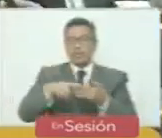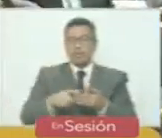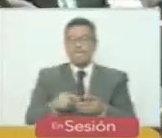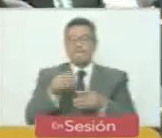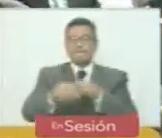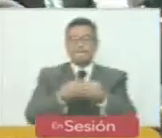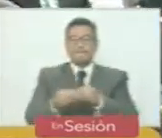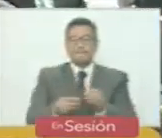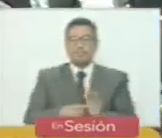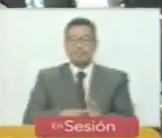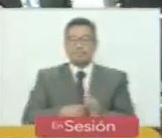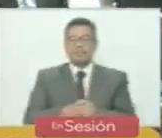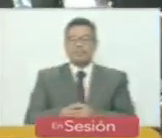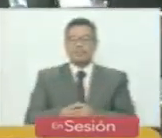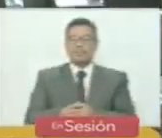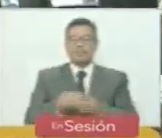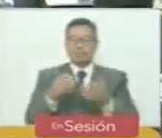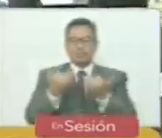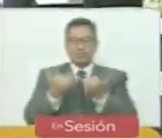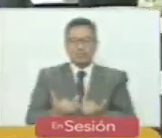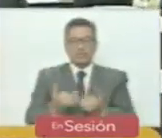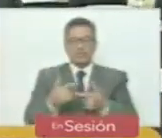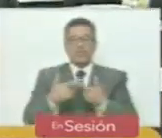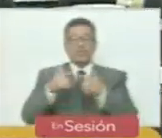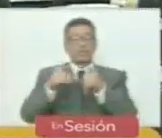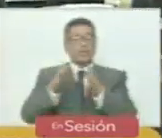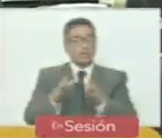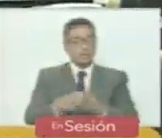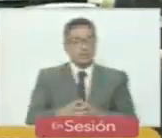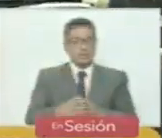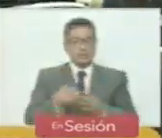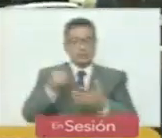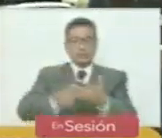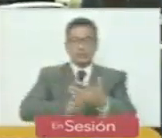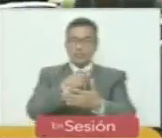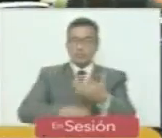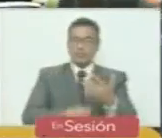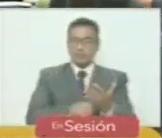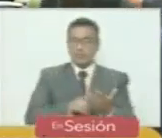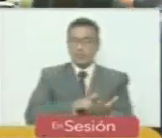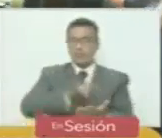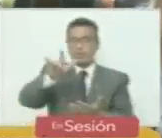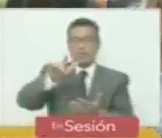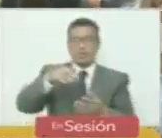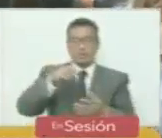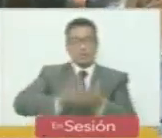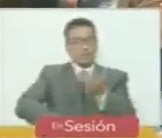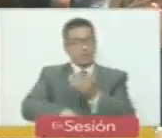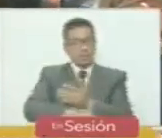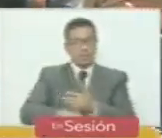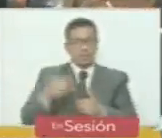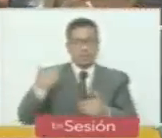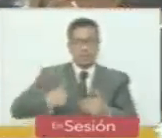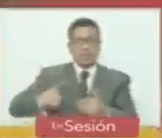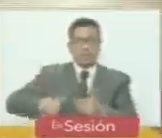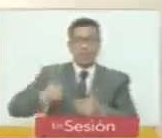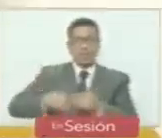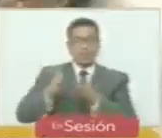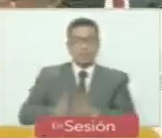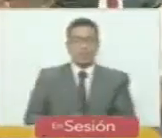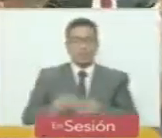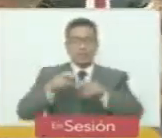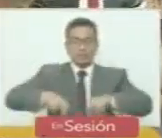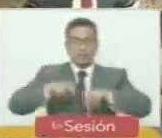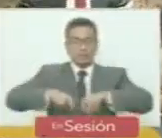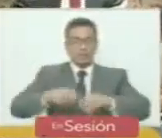queda pendiente una traducción, pero que a quienes también libera de la medida de prohibición de salida del país de la Argentina, y deja abierta la